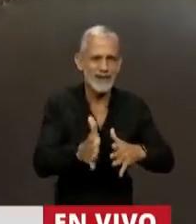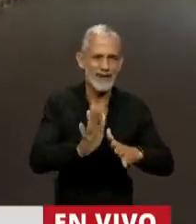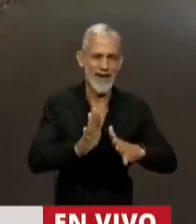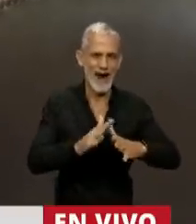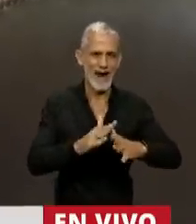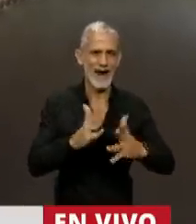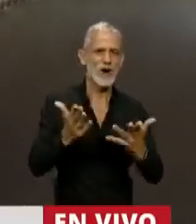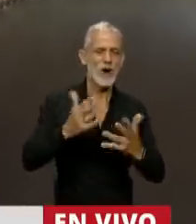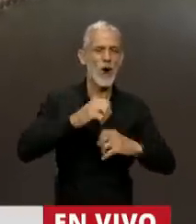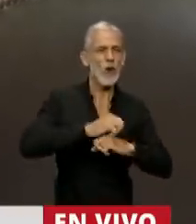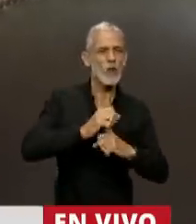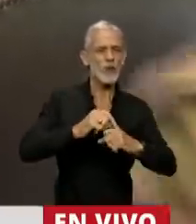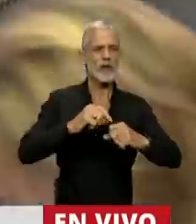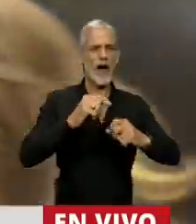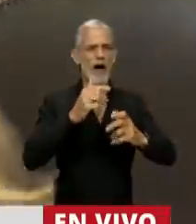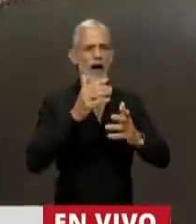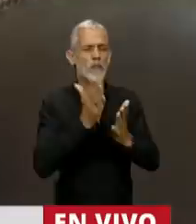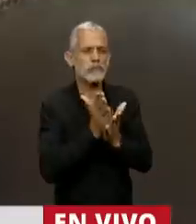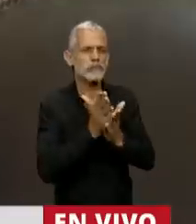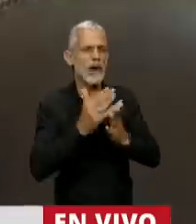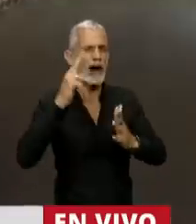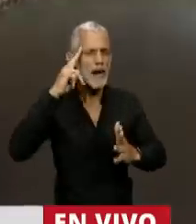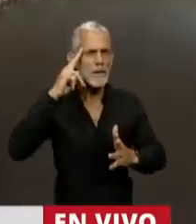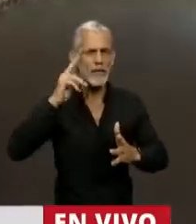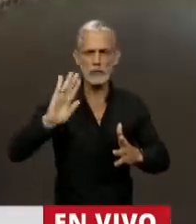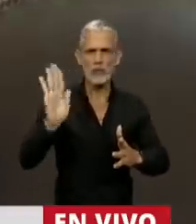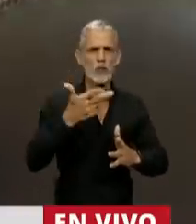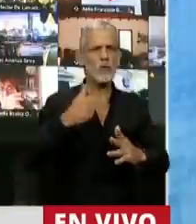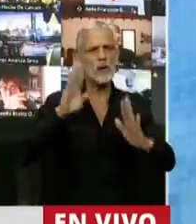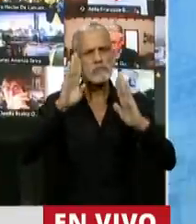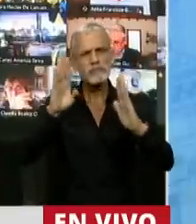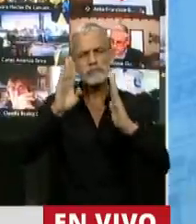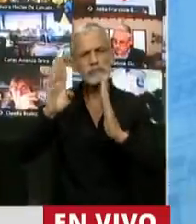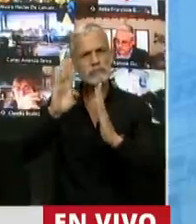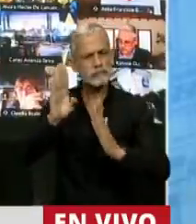la conducta y la disciplina y el respeto que han tenido para escuchar,